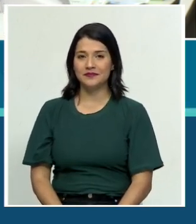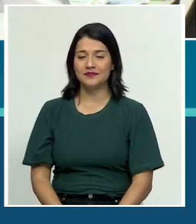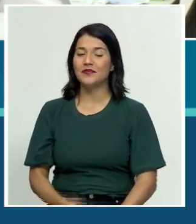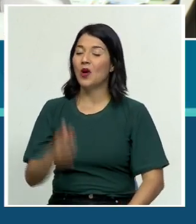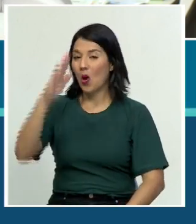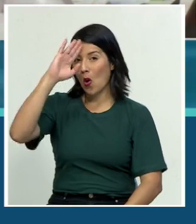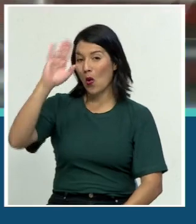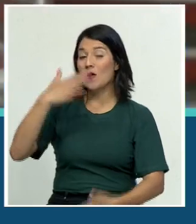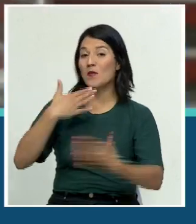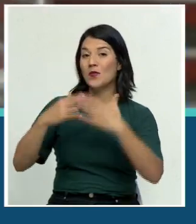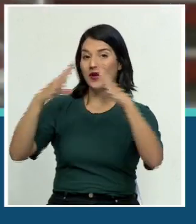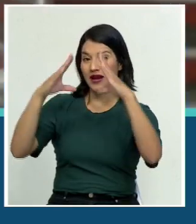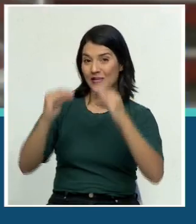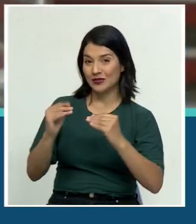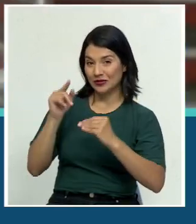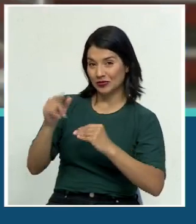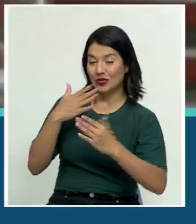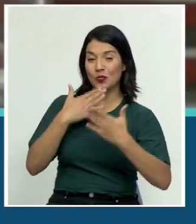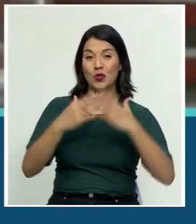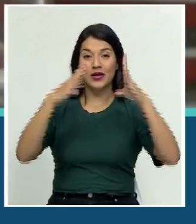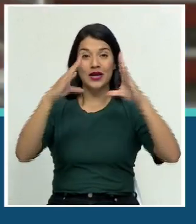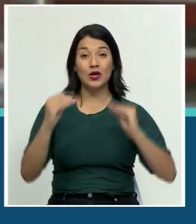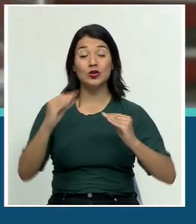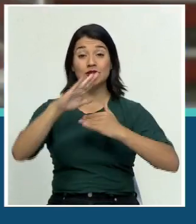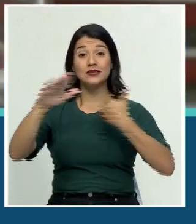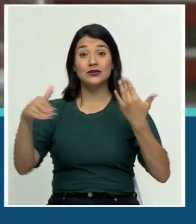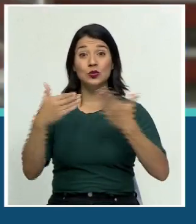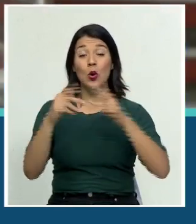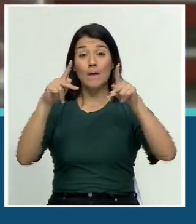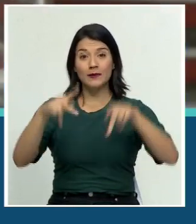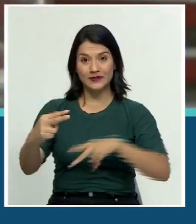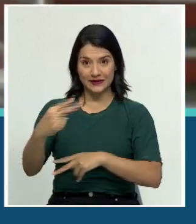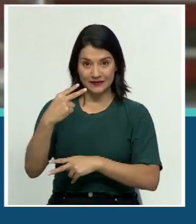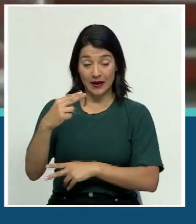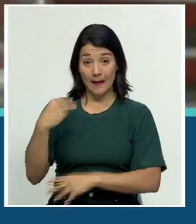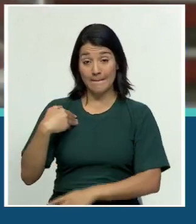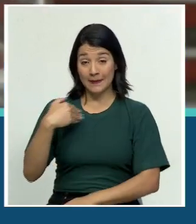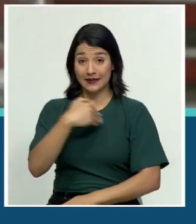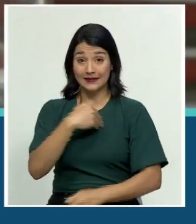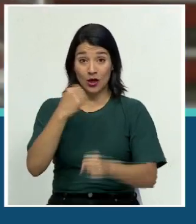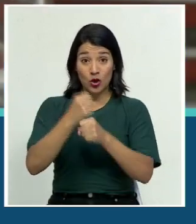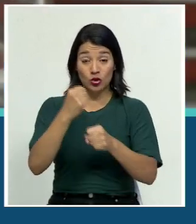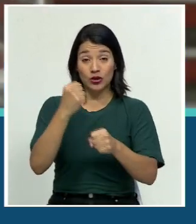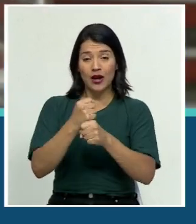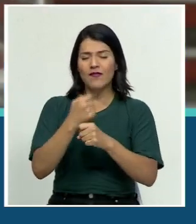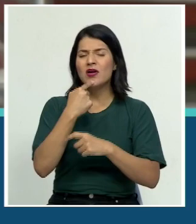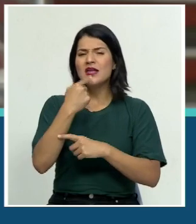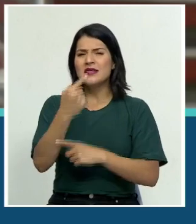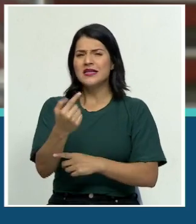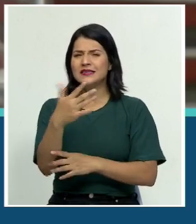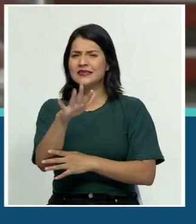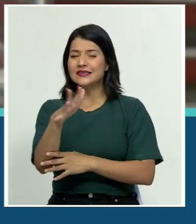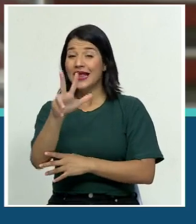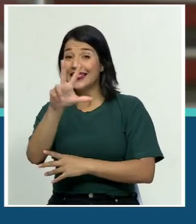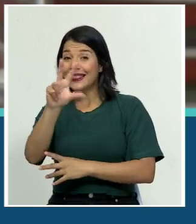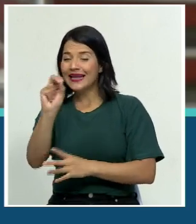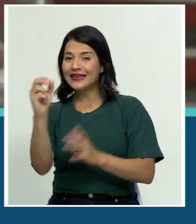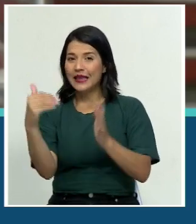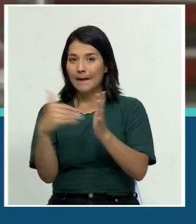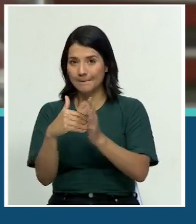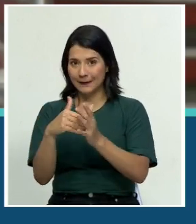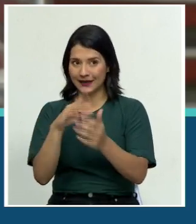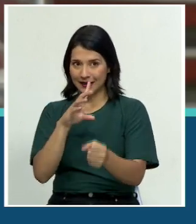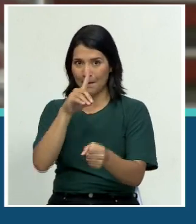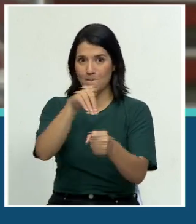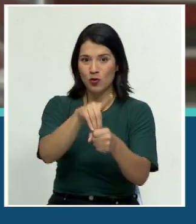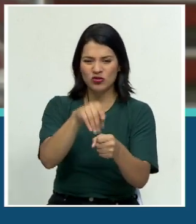Hola, ¿qué tal? Muy buenas noches, Eisel y amigos televidentes. El Ministerio de Trabajo afirmó que fueron poco más de 30 mil bonos proteger